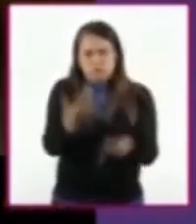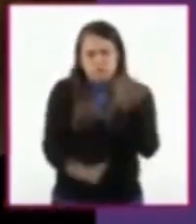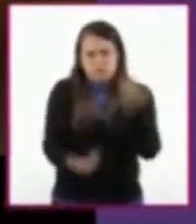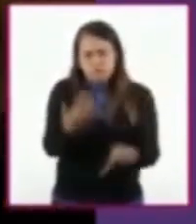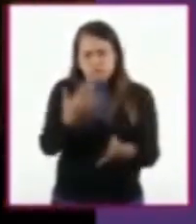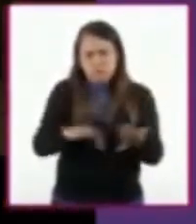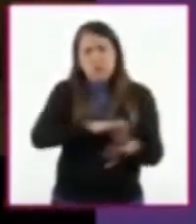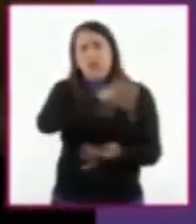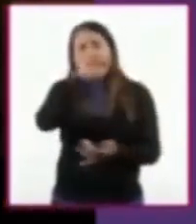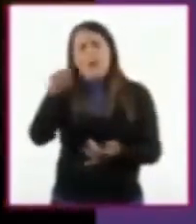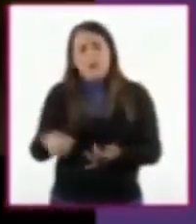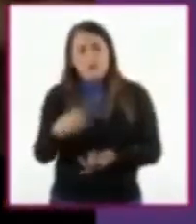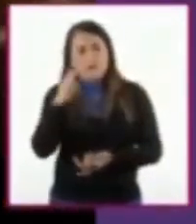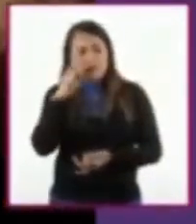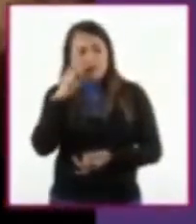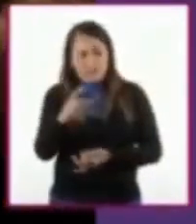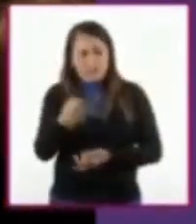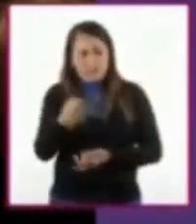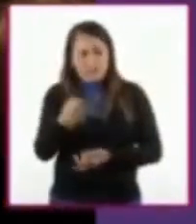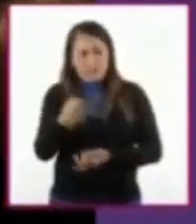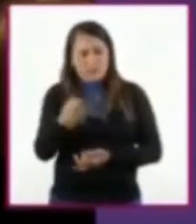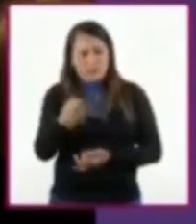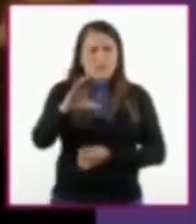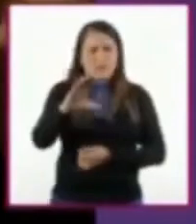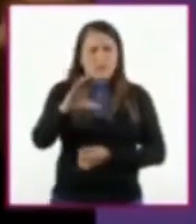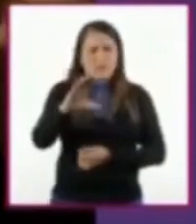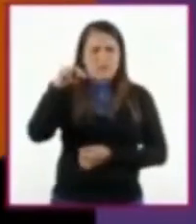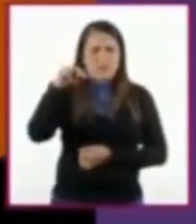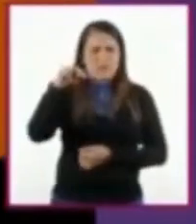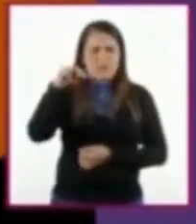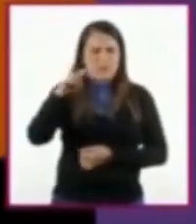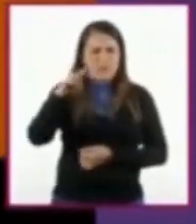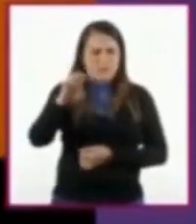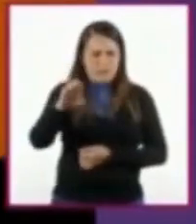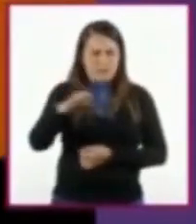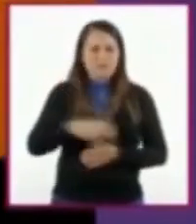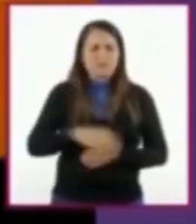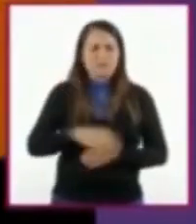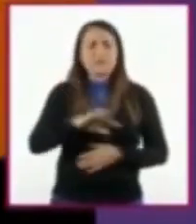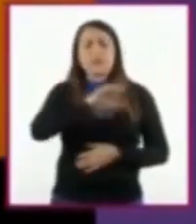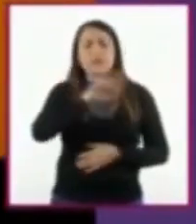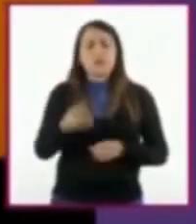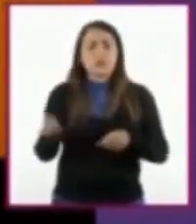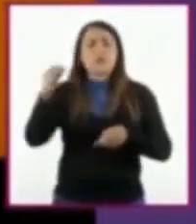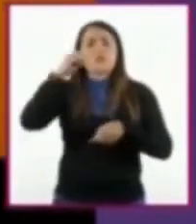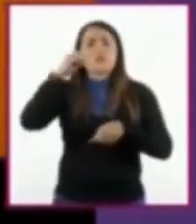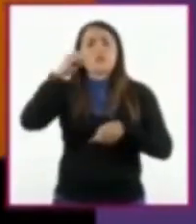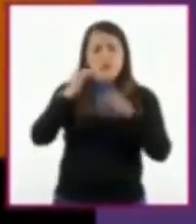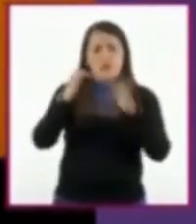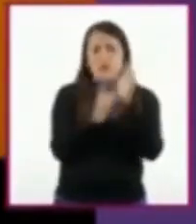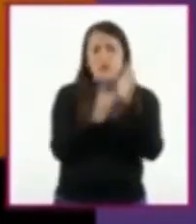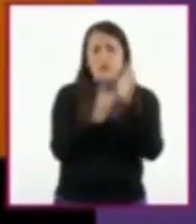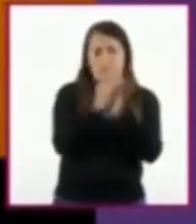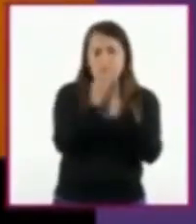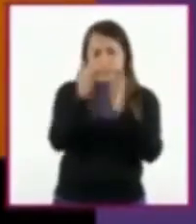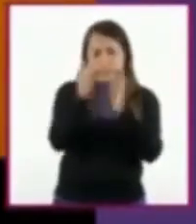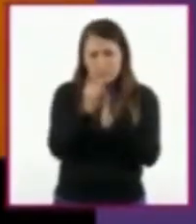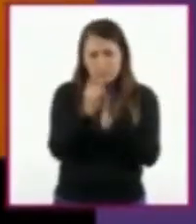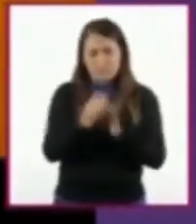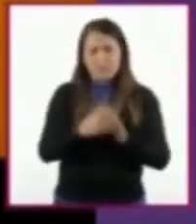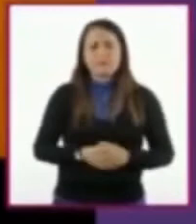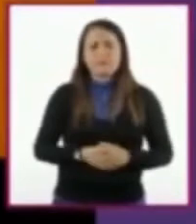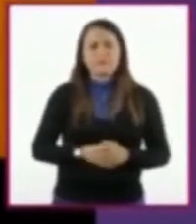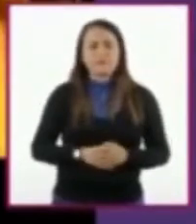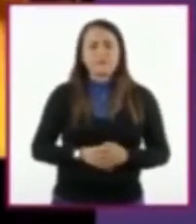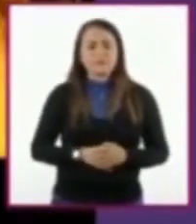producto resultante se le conoce como clinker. Después se añade yeso para regular el tiempo de fraguado del cemento.